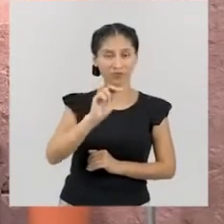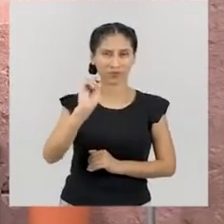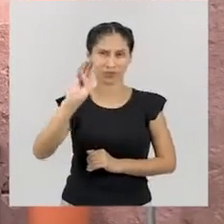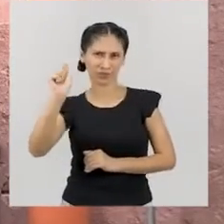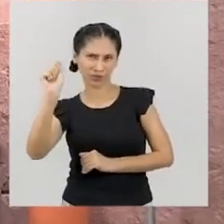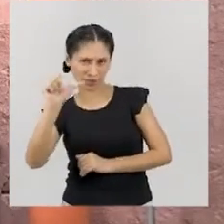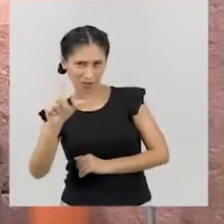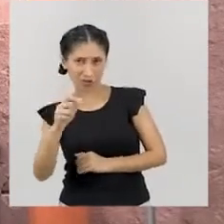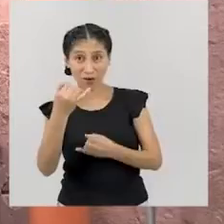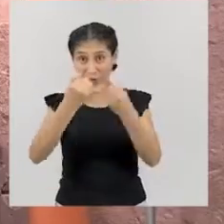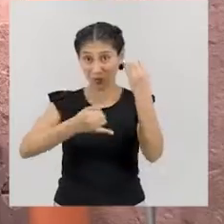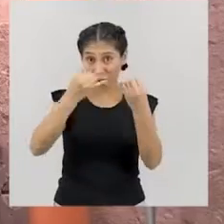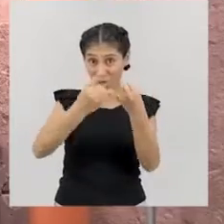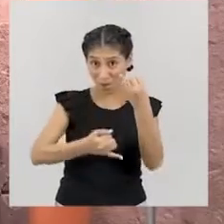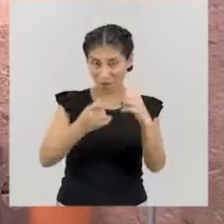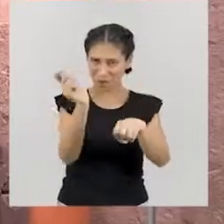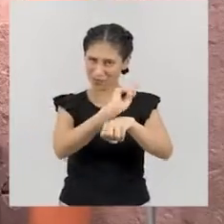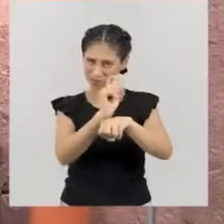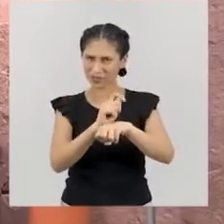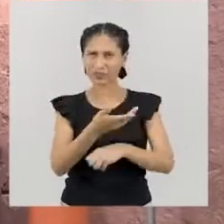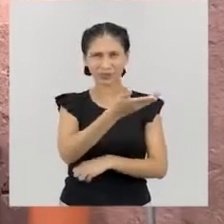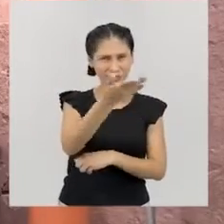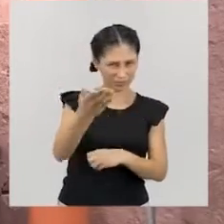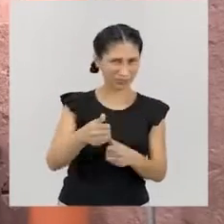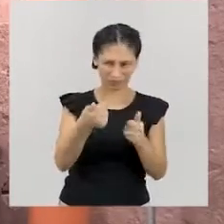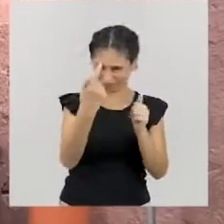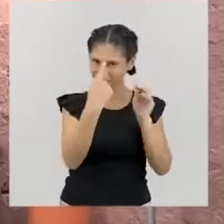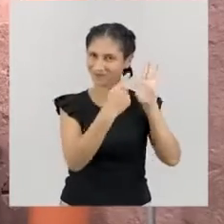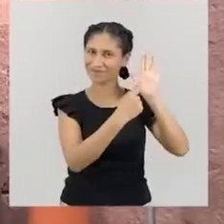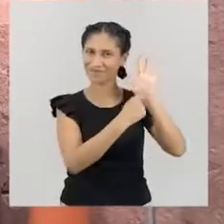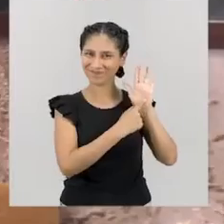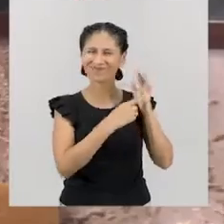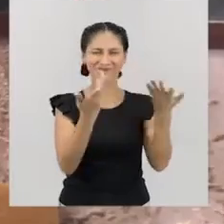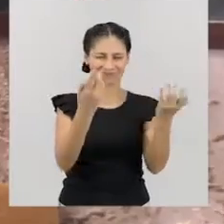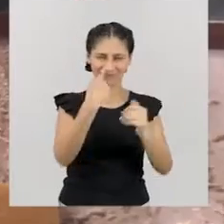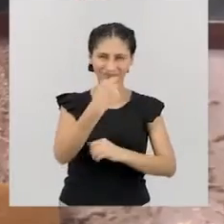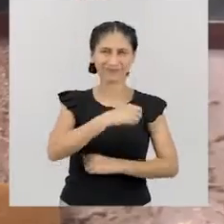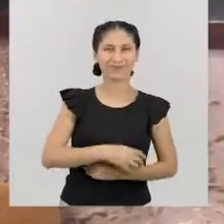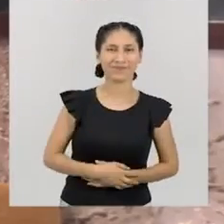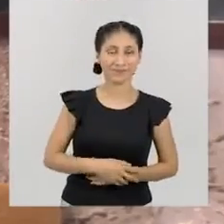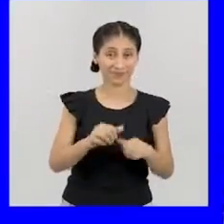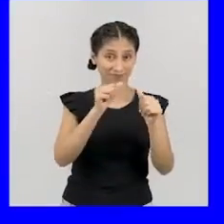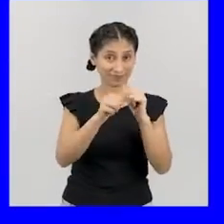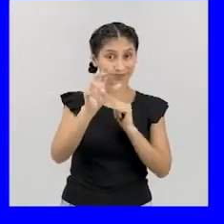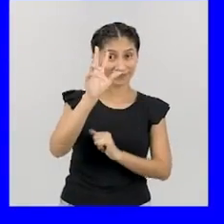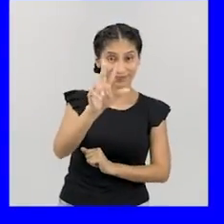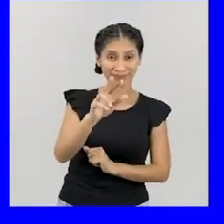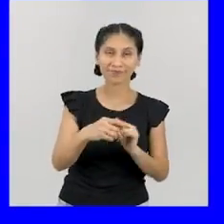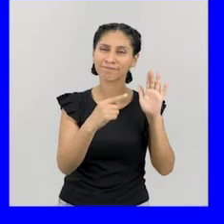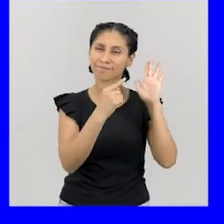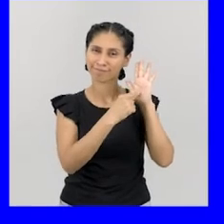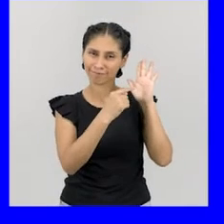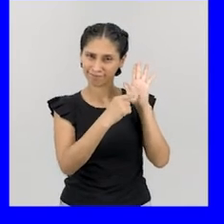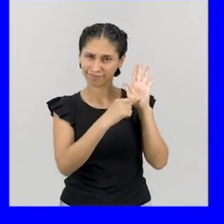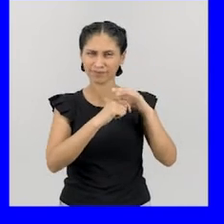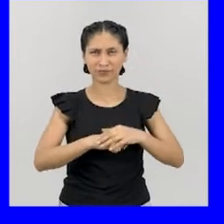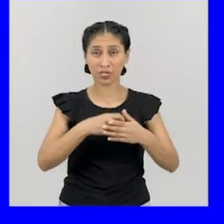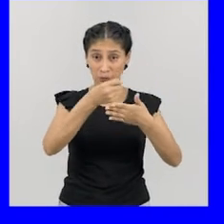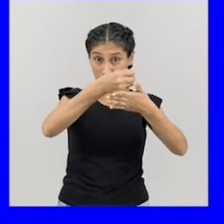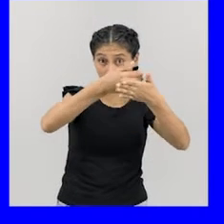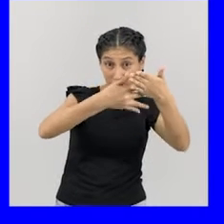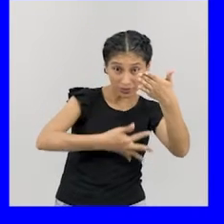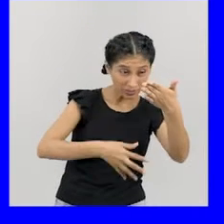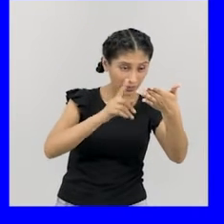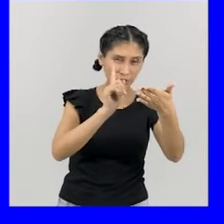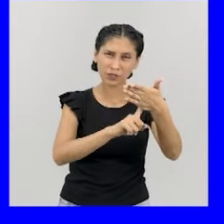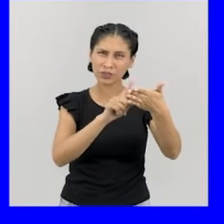reto. Ustedes, chicas y chicos de la pre, vamos con esto. A ver, 3. De acuerdo con el